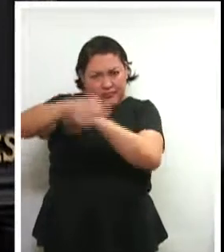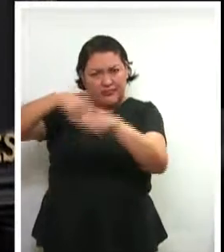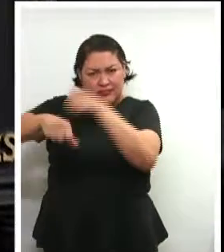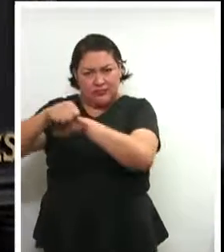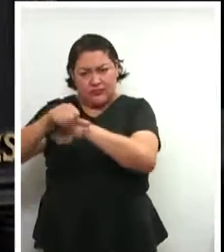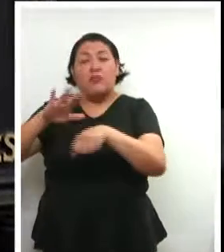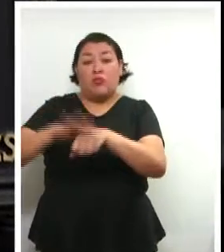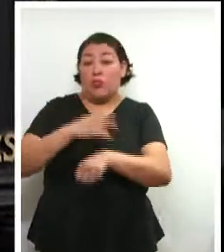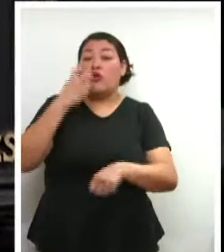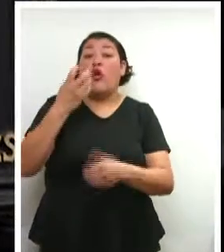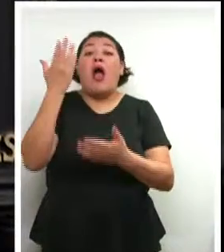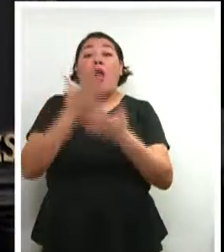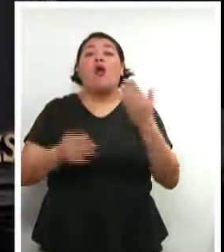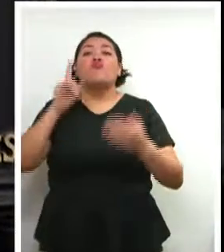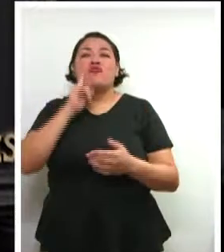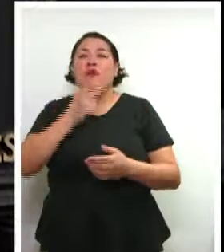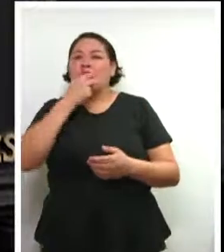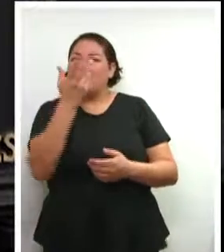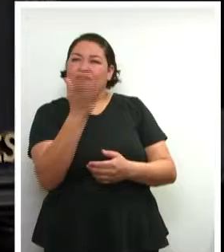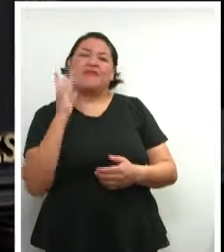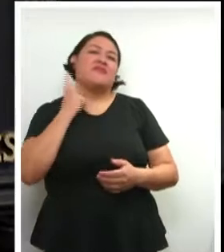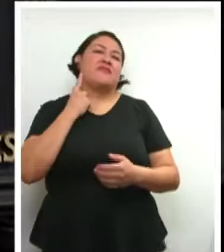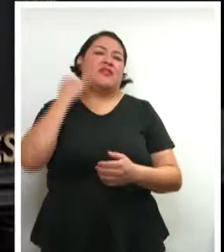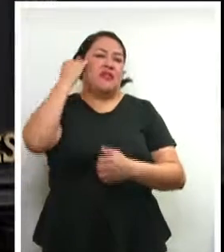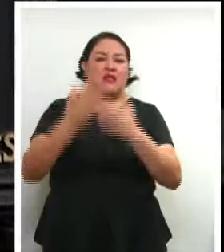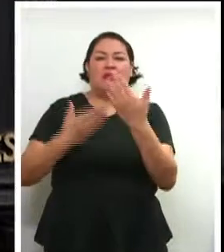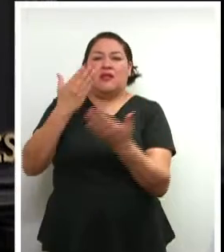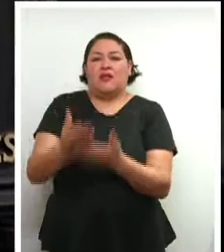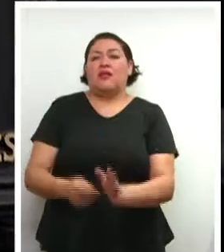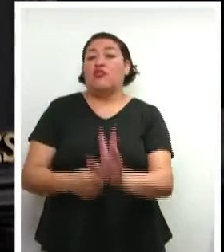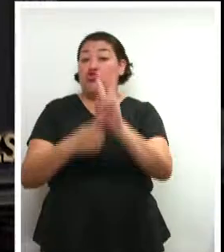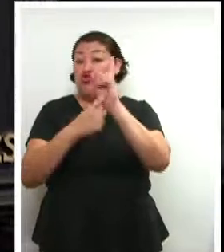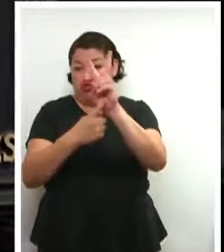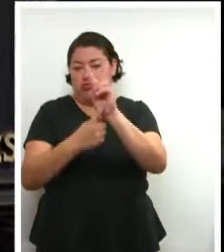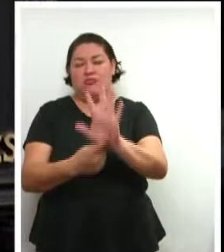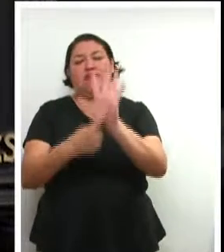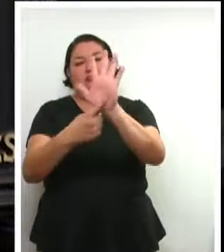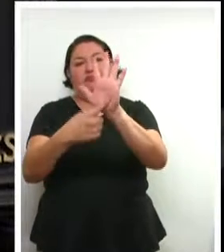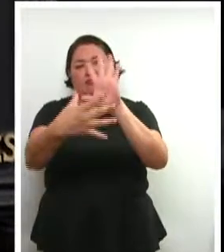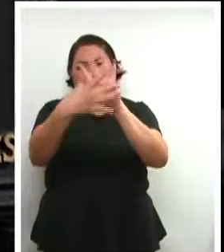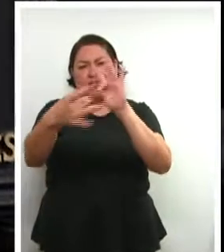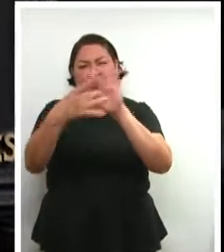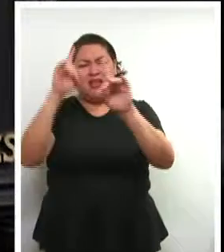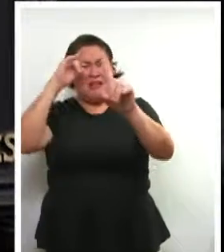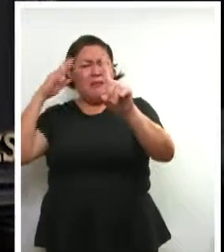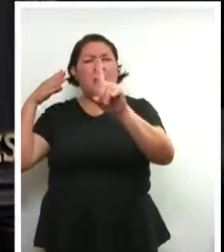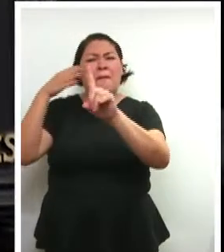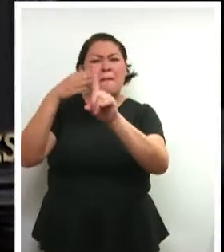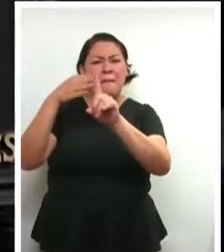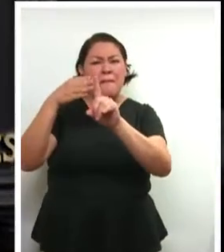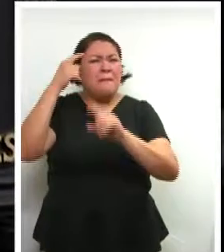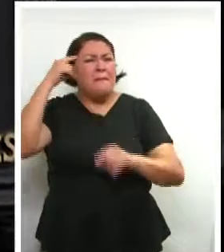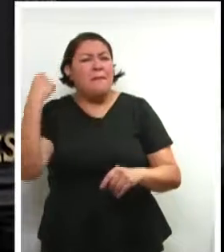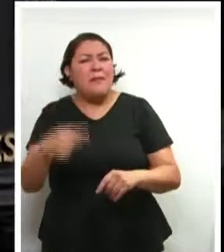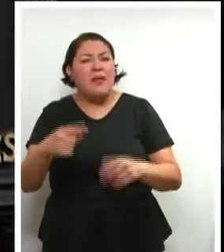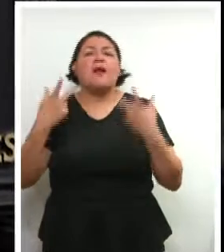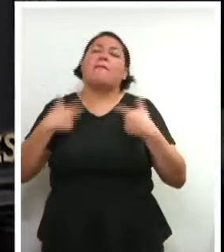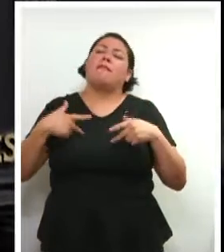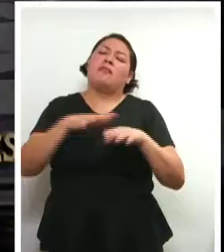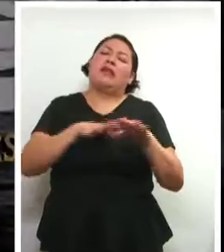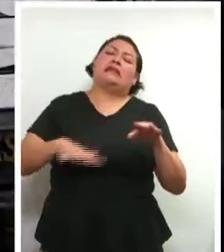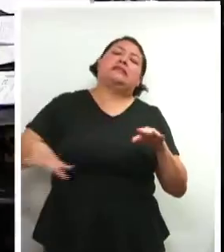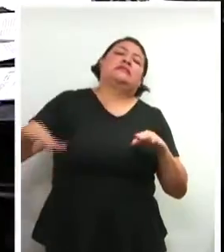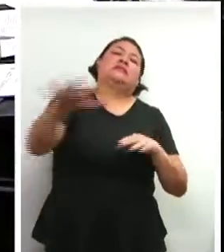diputadas, hoy presentamos estas dos iniciativas con reforma de decreto con la finalidad de que sean en beneficio de